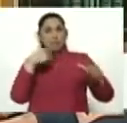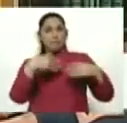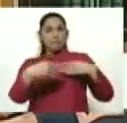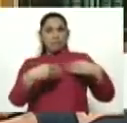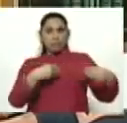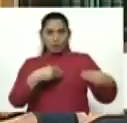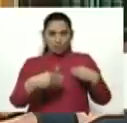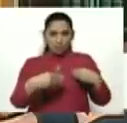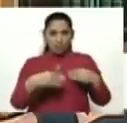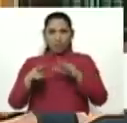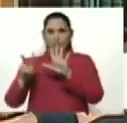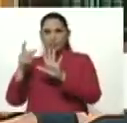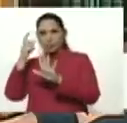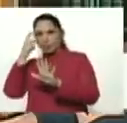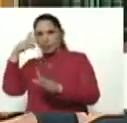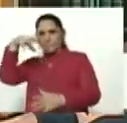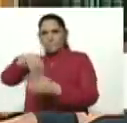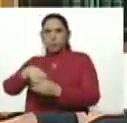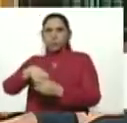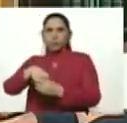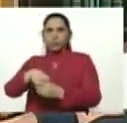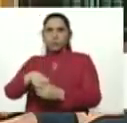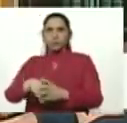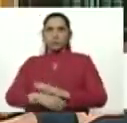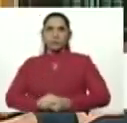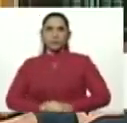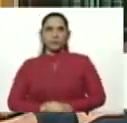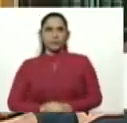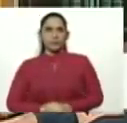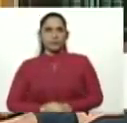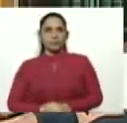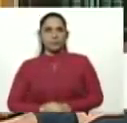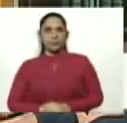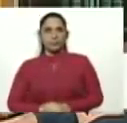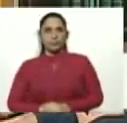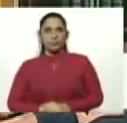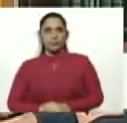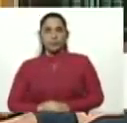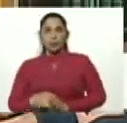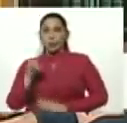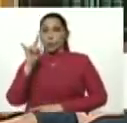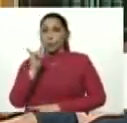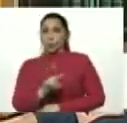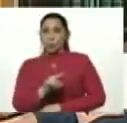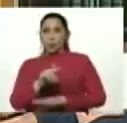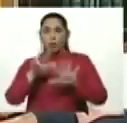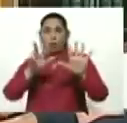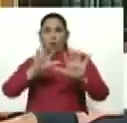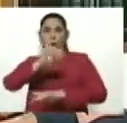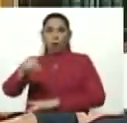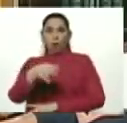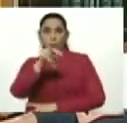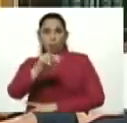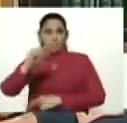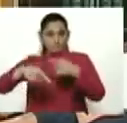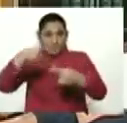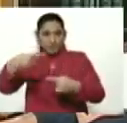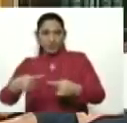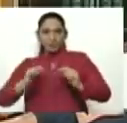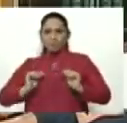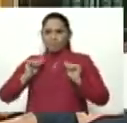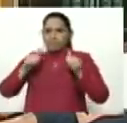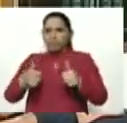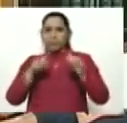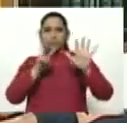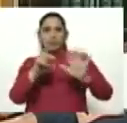flexibilización y 7 días de cuarentena. Así que el lunes 8 de junio, mañana, arrancan